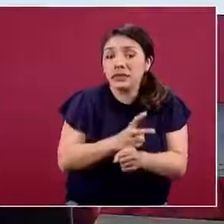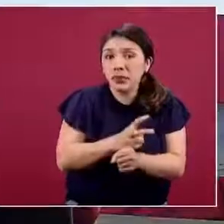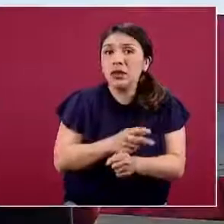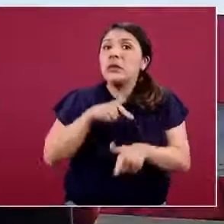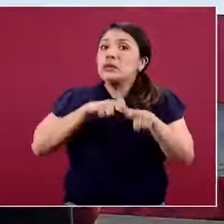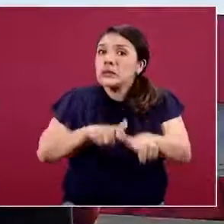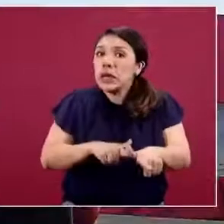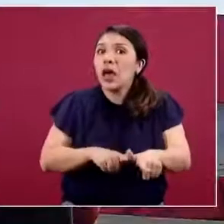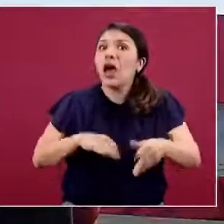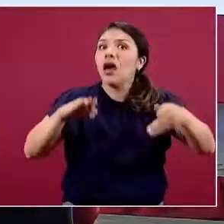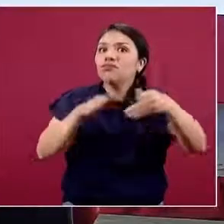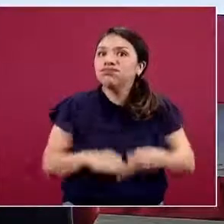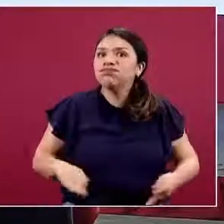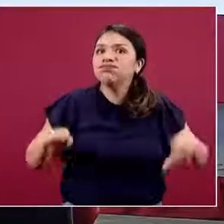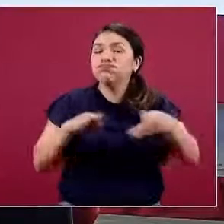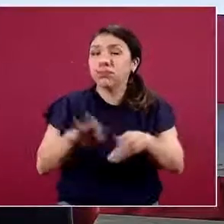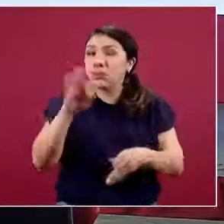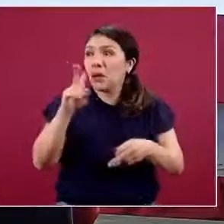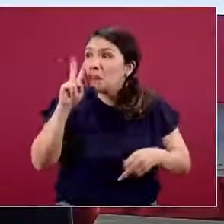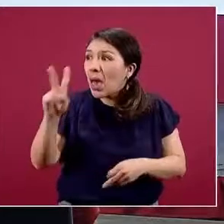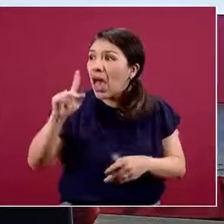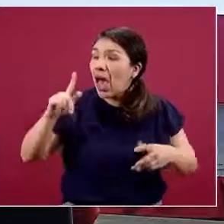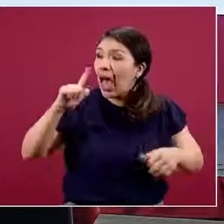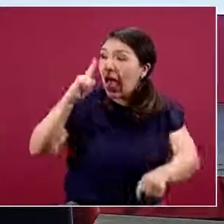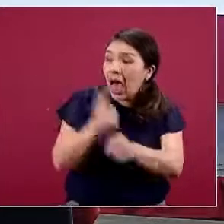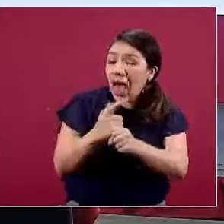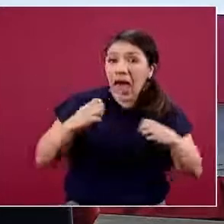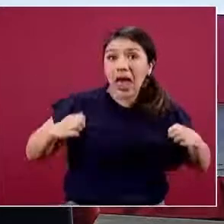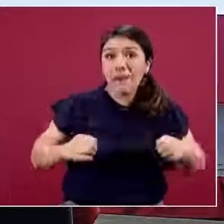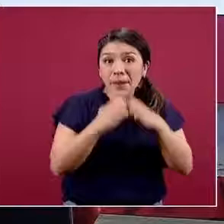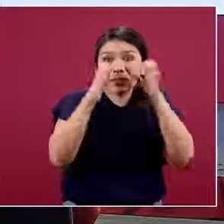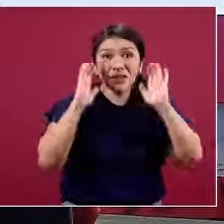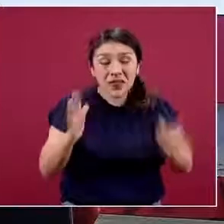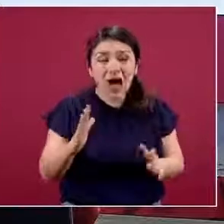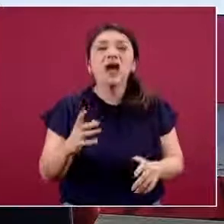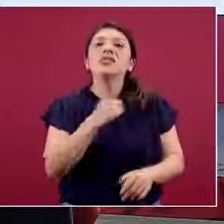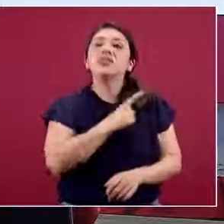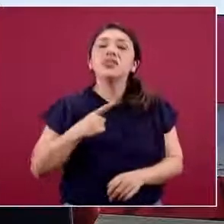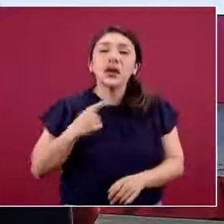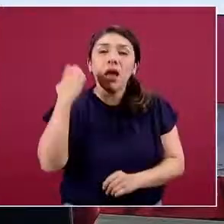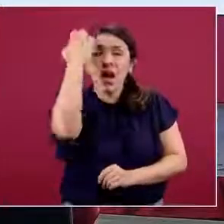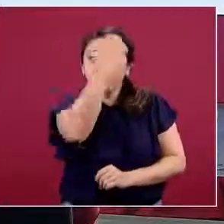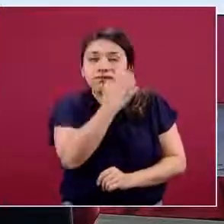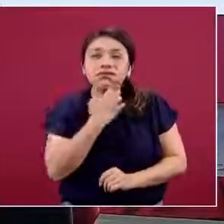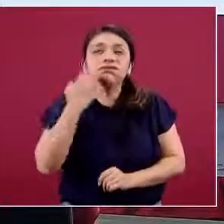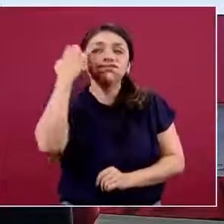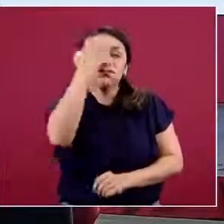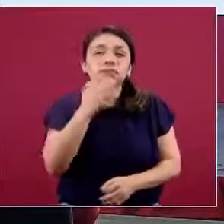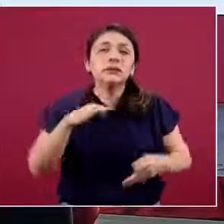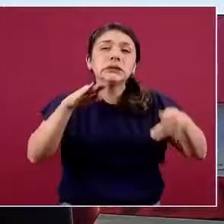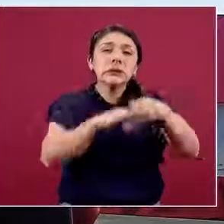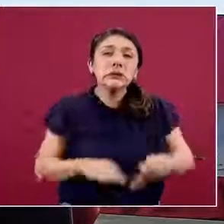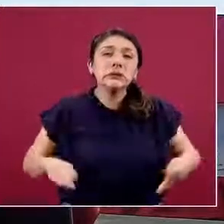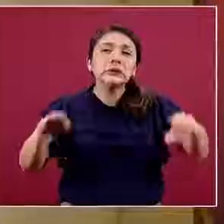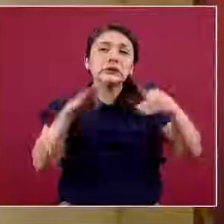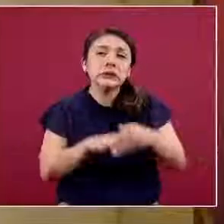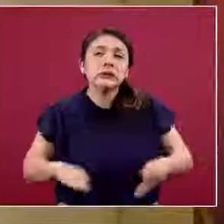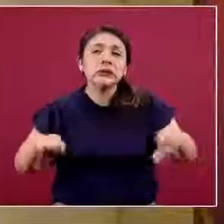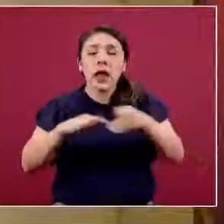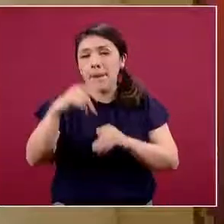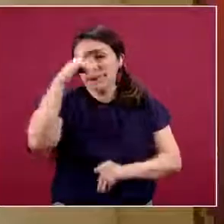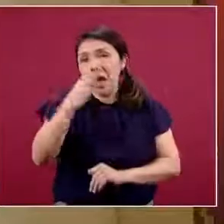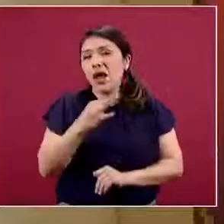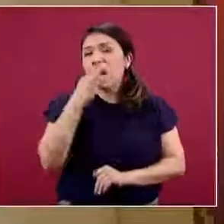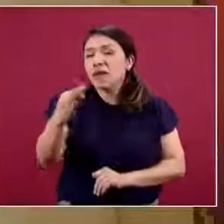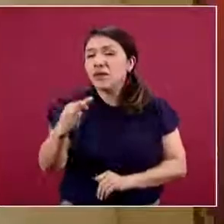y permanentemente. O sea, de una vez activada la emergencia, el sistema de monitoreo cambia de hacer un monitoreo y alertamiento,